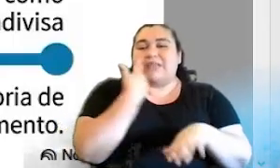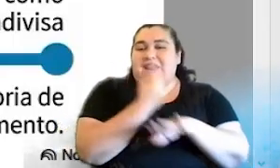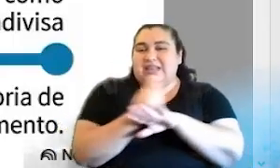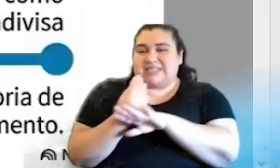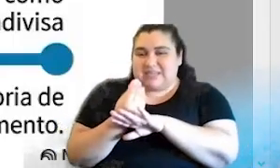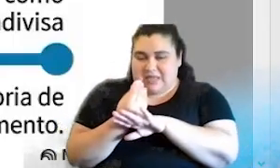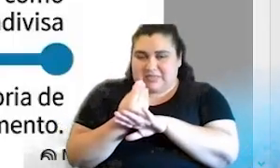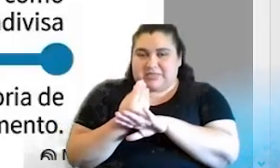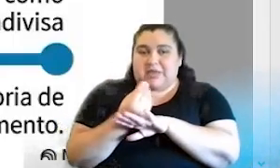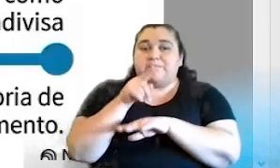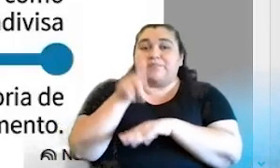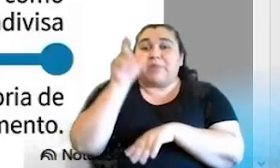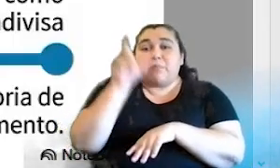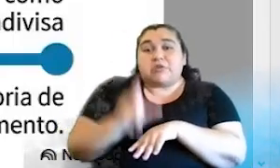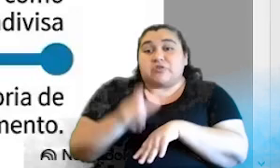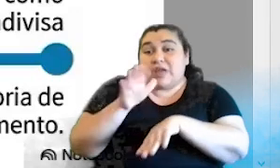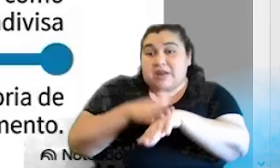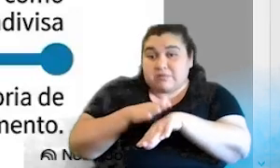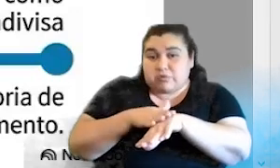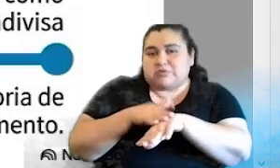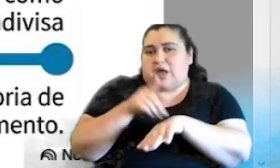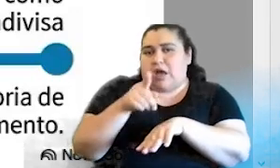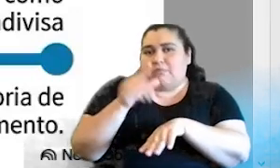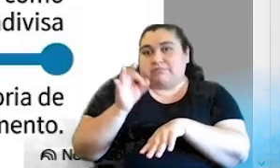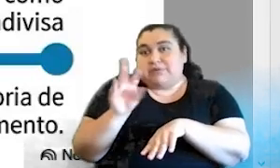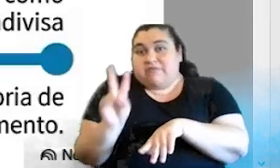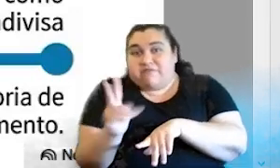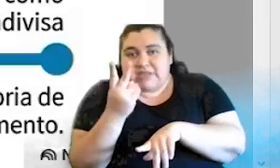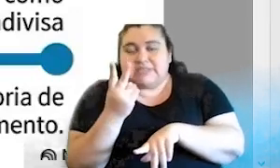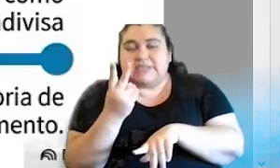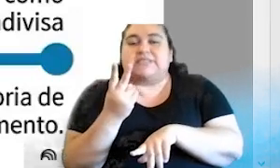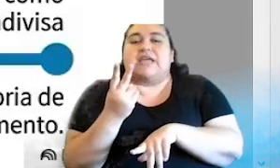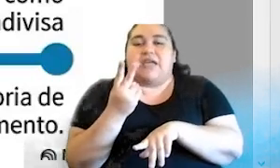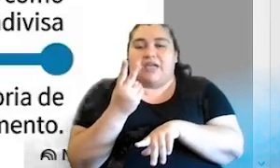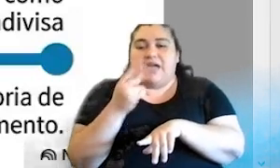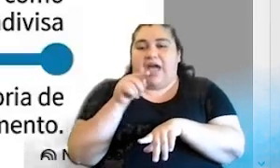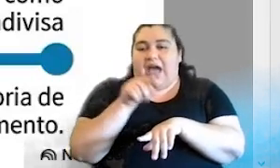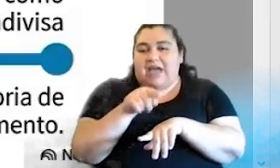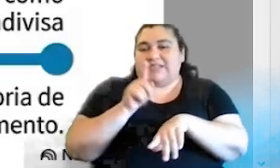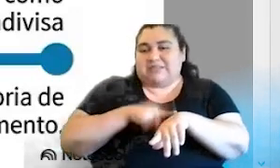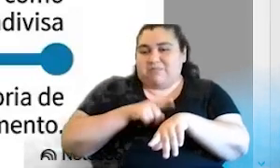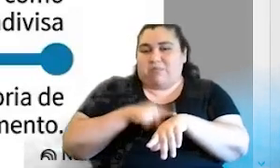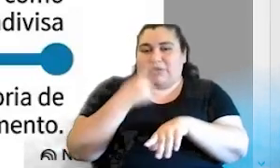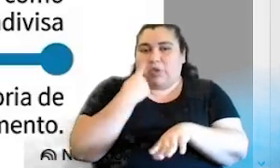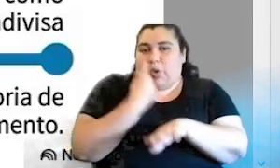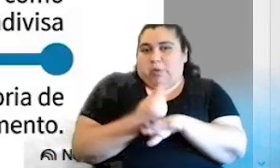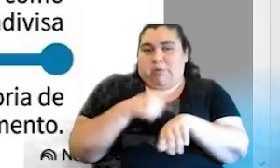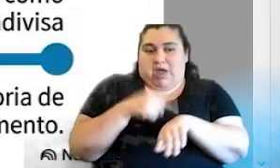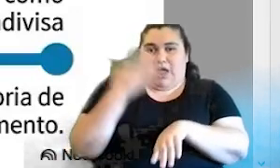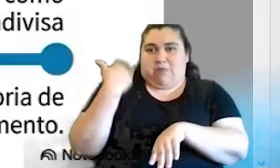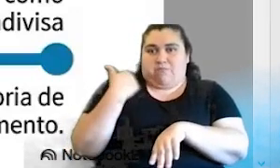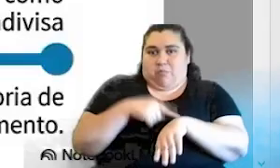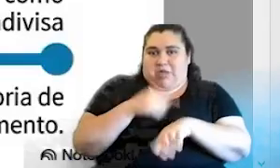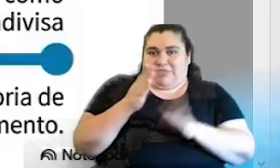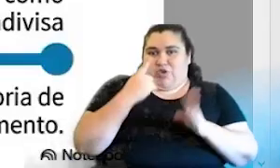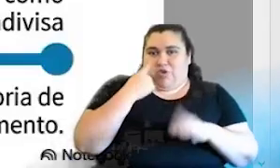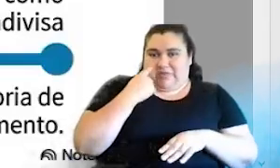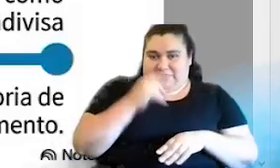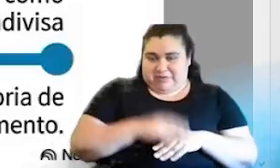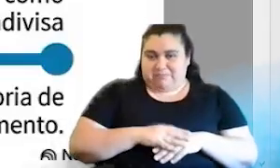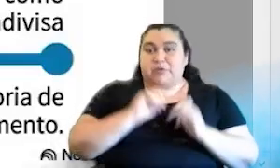cuando el causante, o sea, la persona que fallece, era residente al momento de su